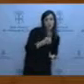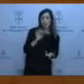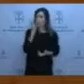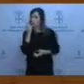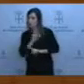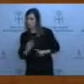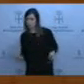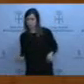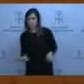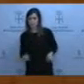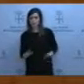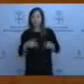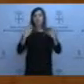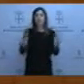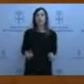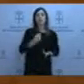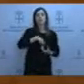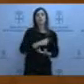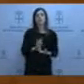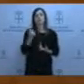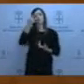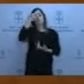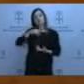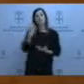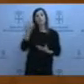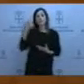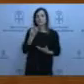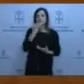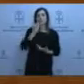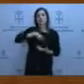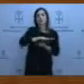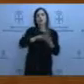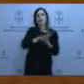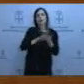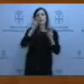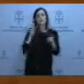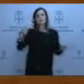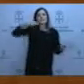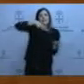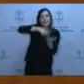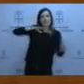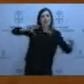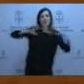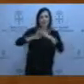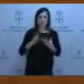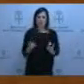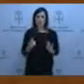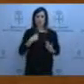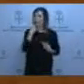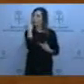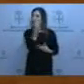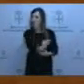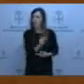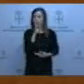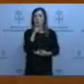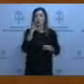En ese caso, tendremos que saber si estamos hablando de una exigencia de vinculación. Y ya les digo que no, porque tendríamos también que